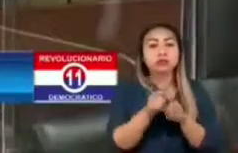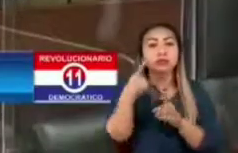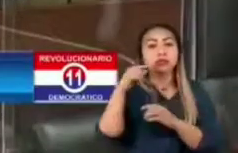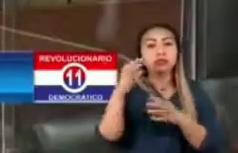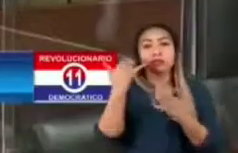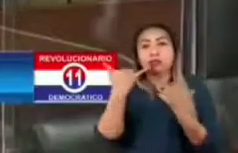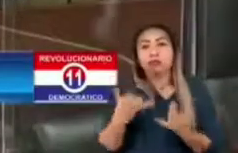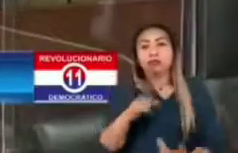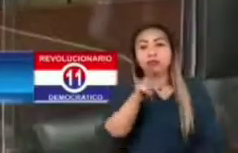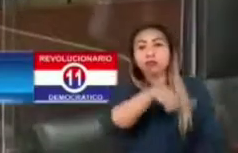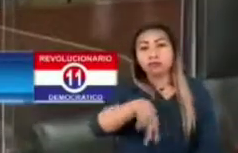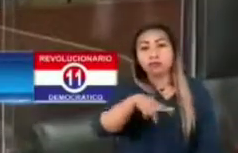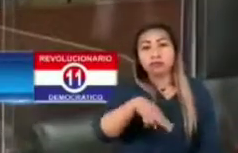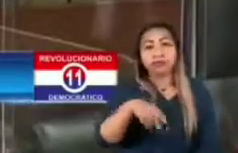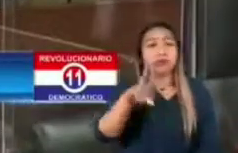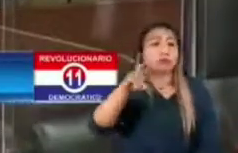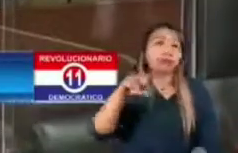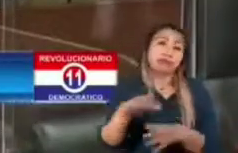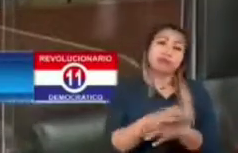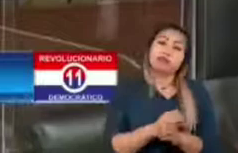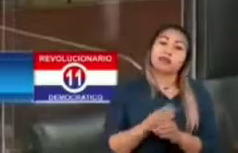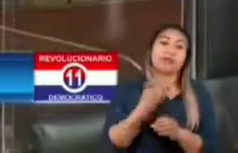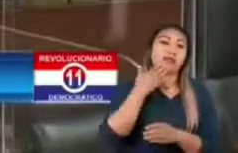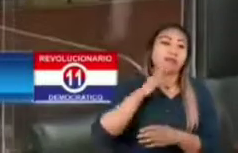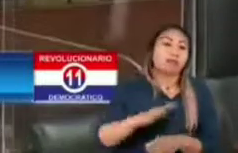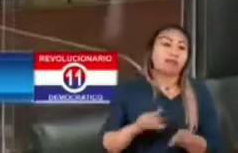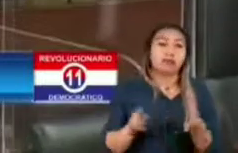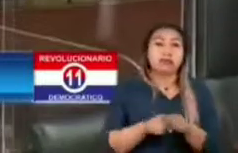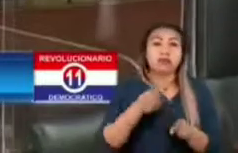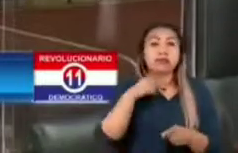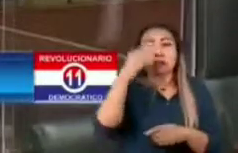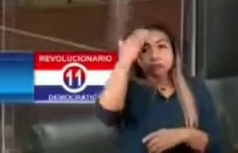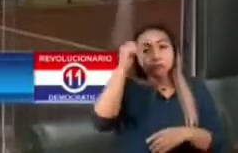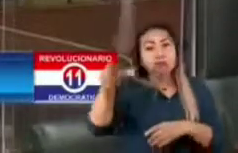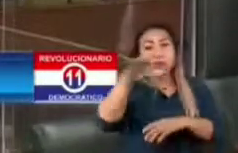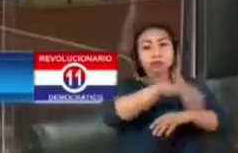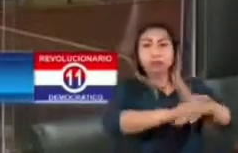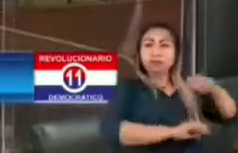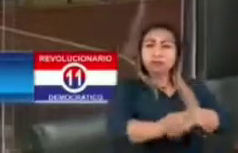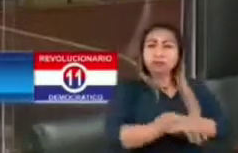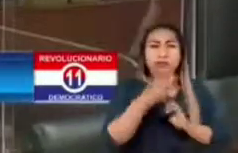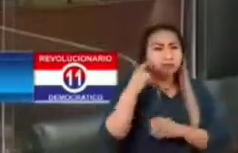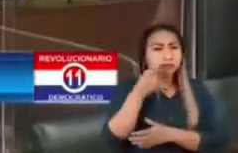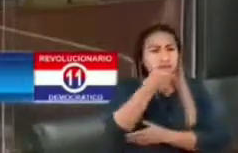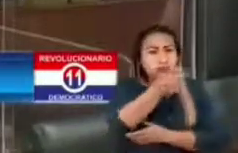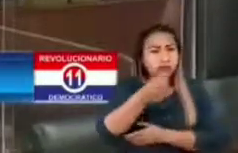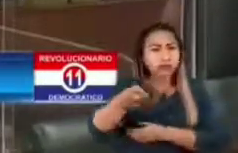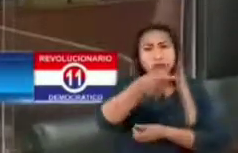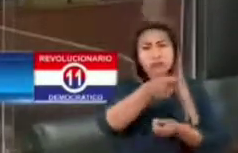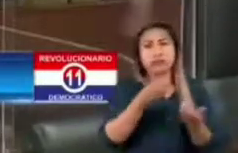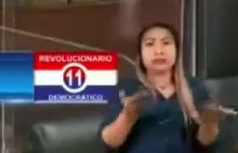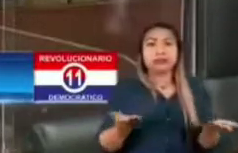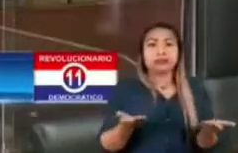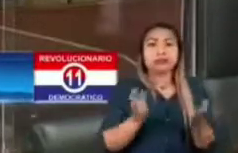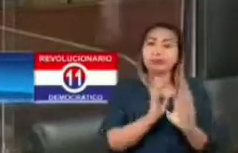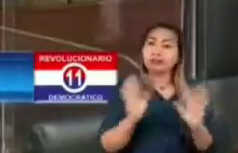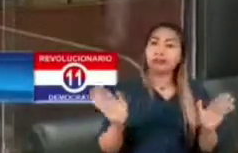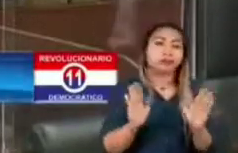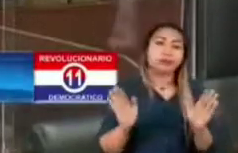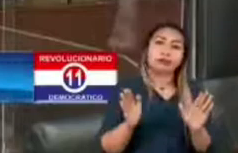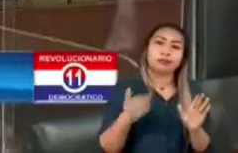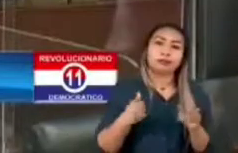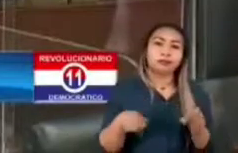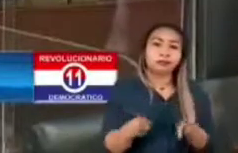y usted no están haciendo martín en meterlo preso y tiránicas pimienta no estamos